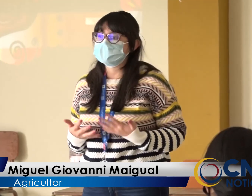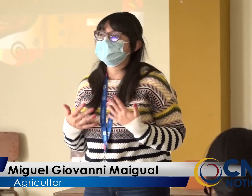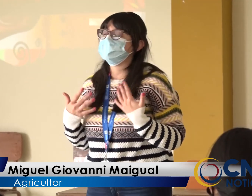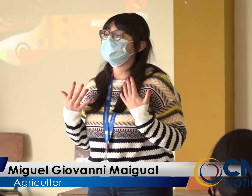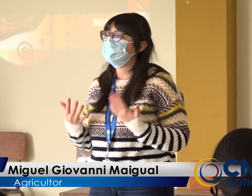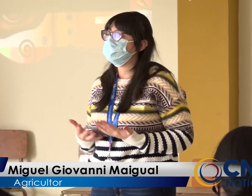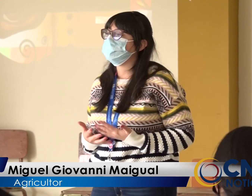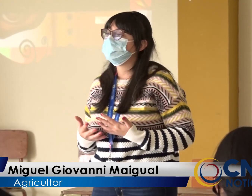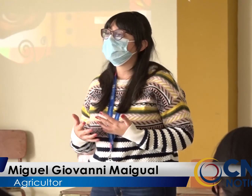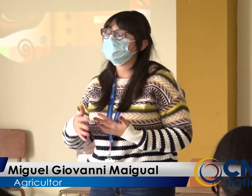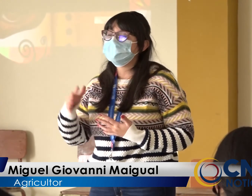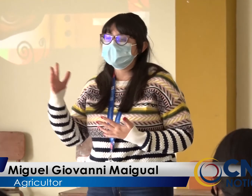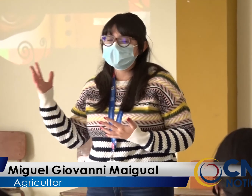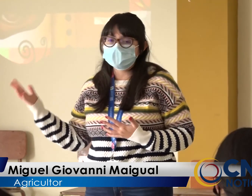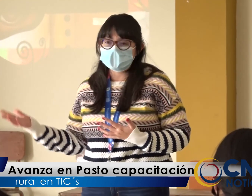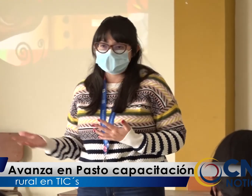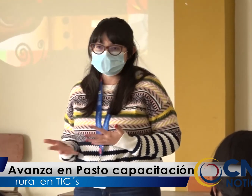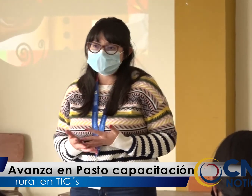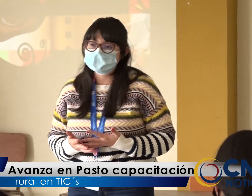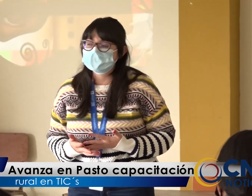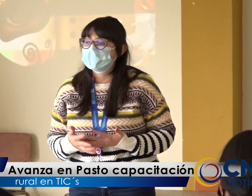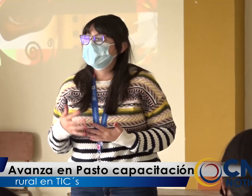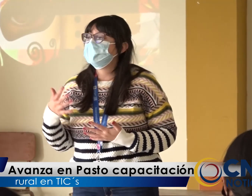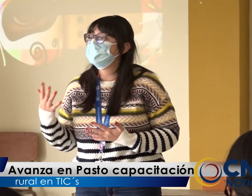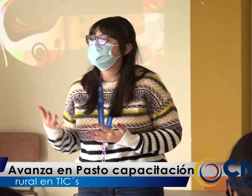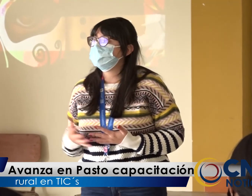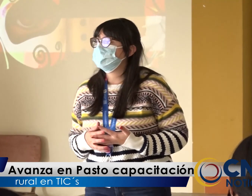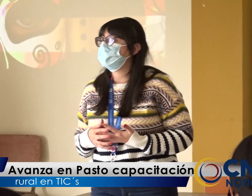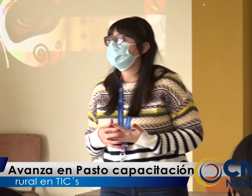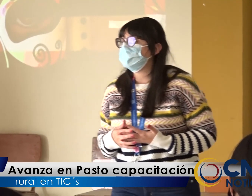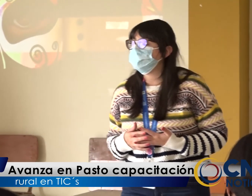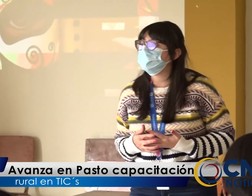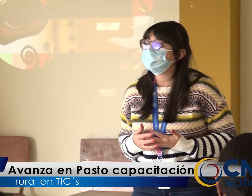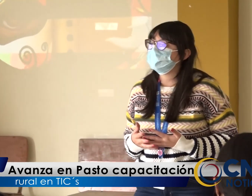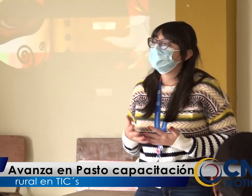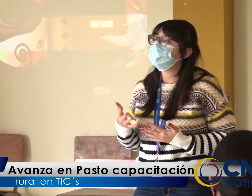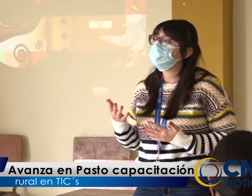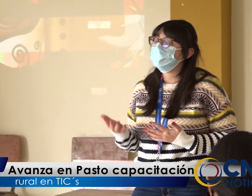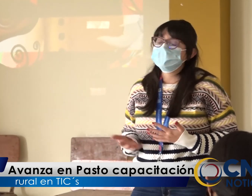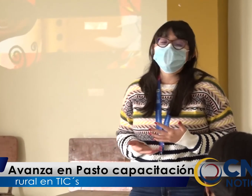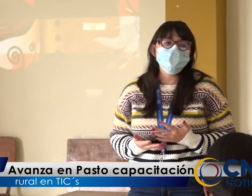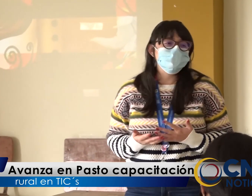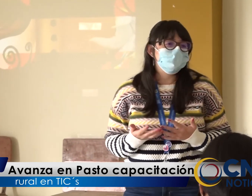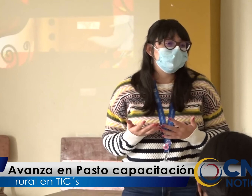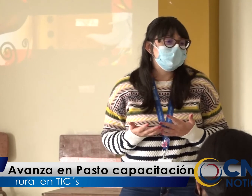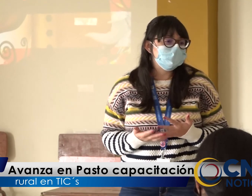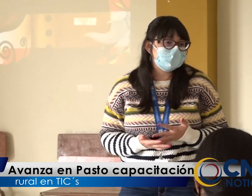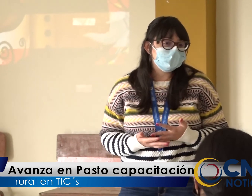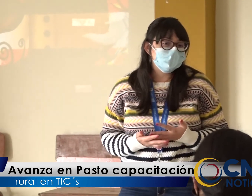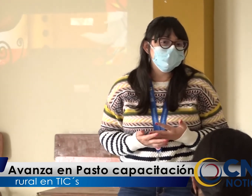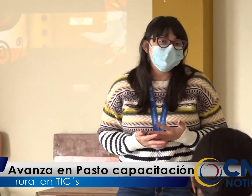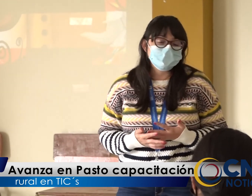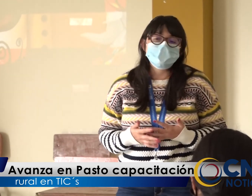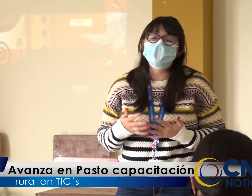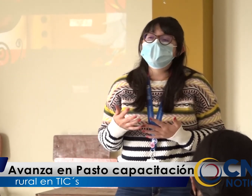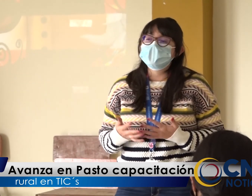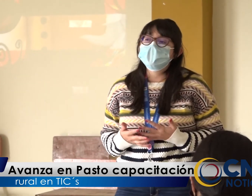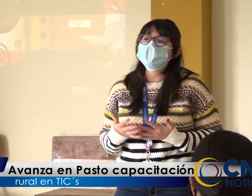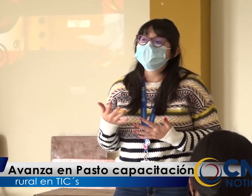En este sentido, por ejemplo, ahora que estamos en este curso de ahora con las TIC, me parece que puedo, como se dice, innovar.